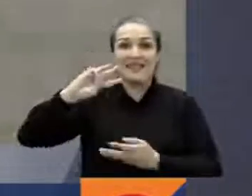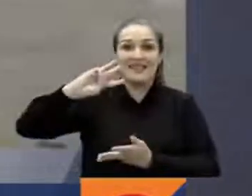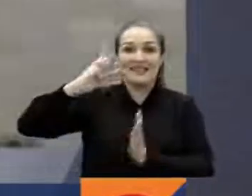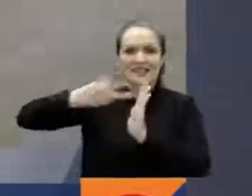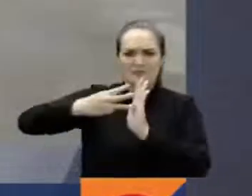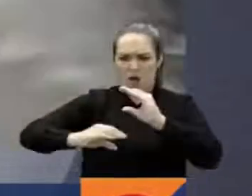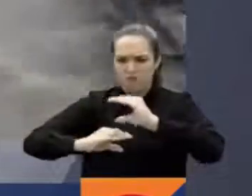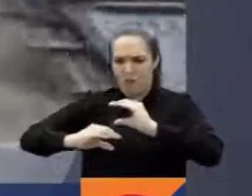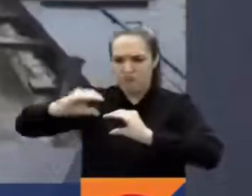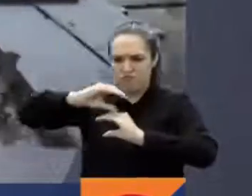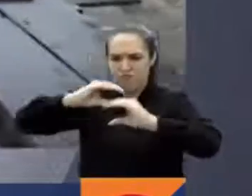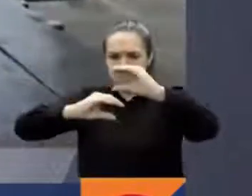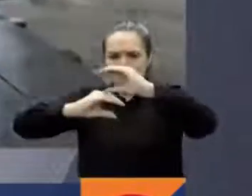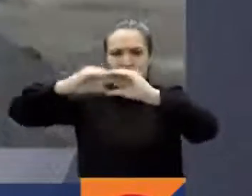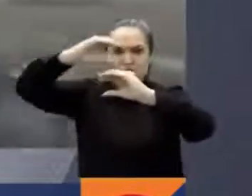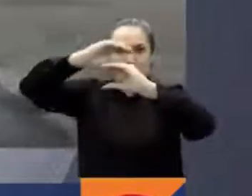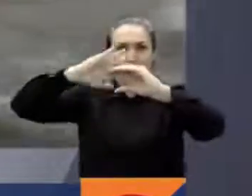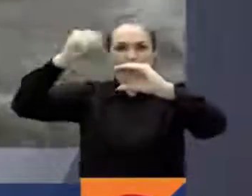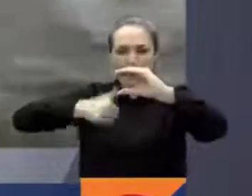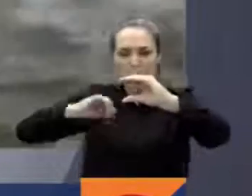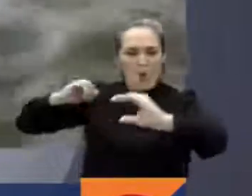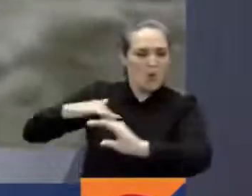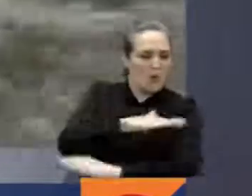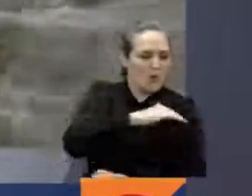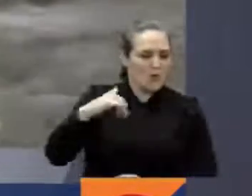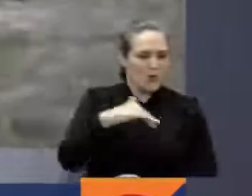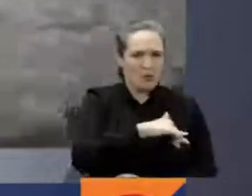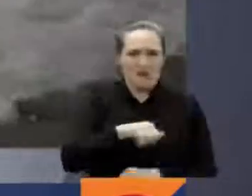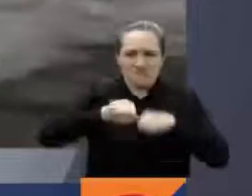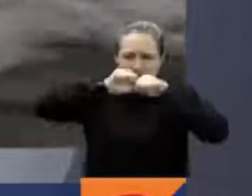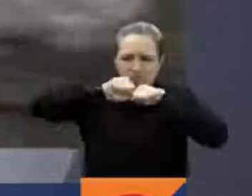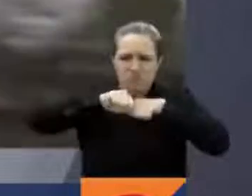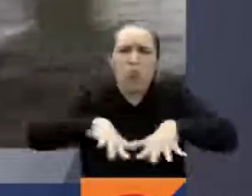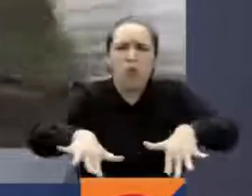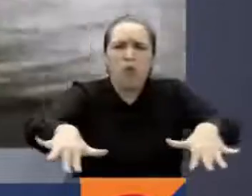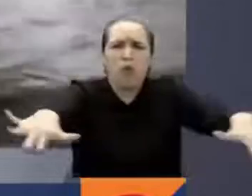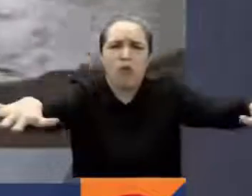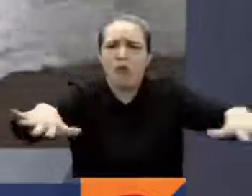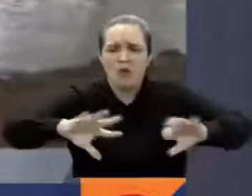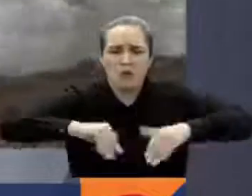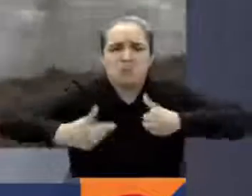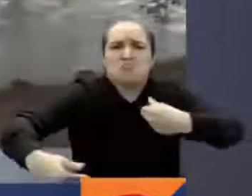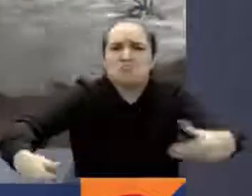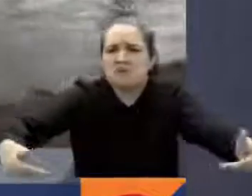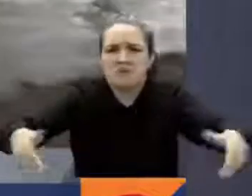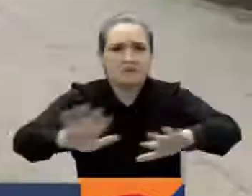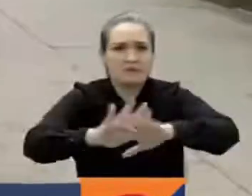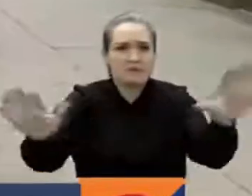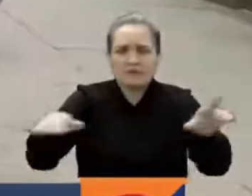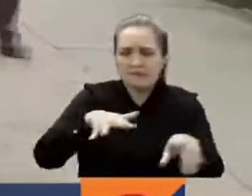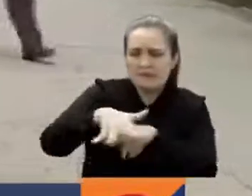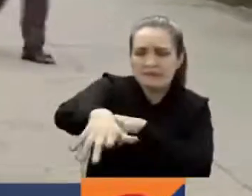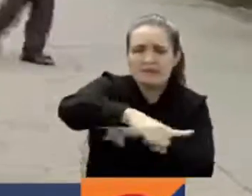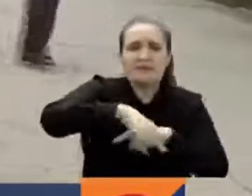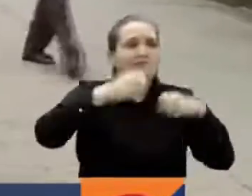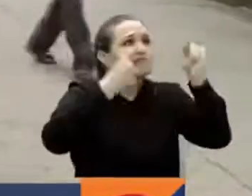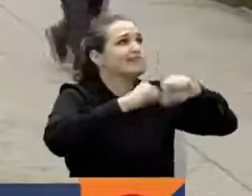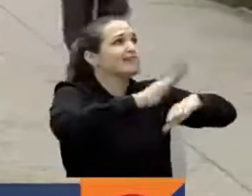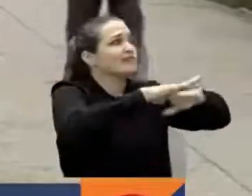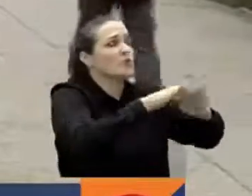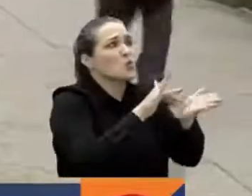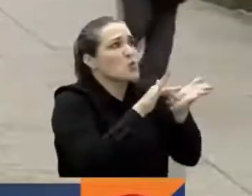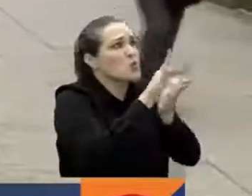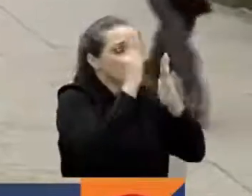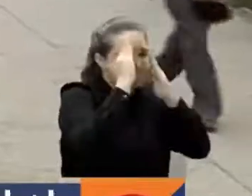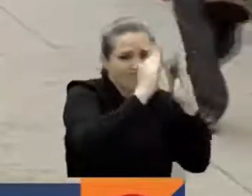ubicados a orillas del afluente del Canal del Dique fueron arrasados por la fuerza de la corriente. Las autoridades piden intervención urgente